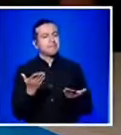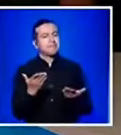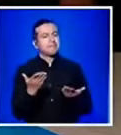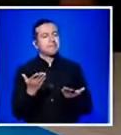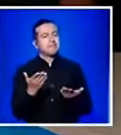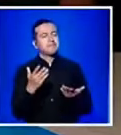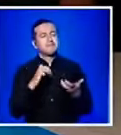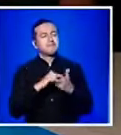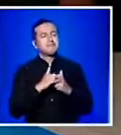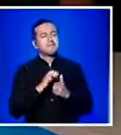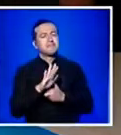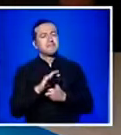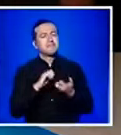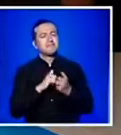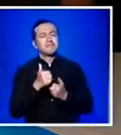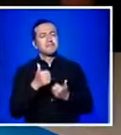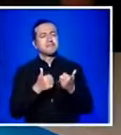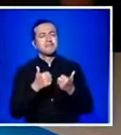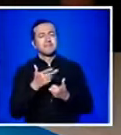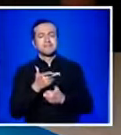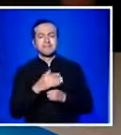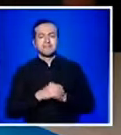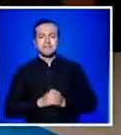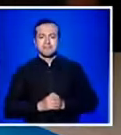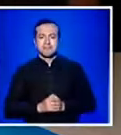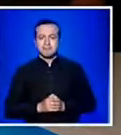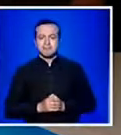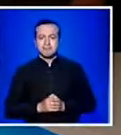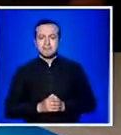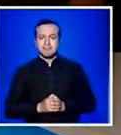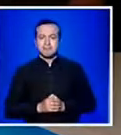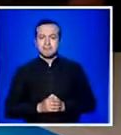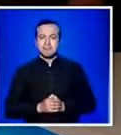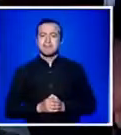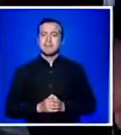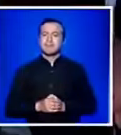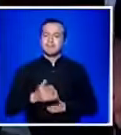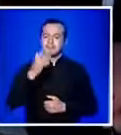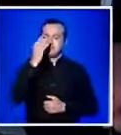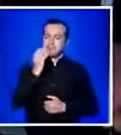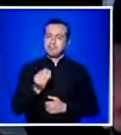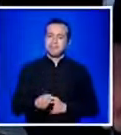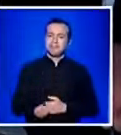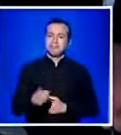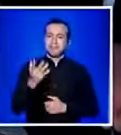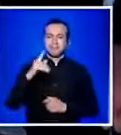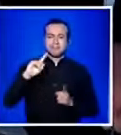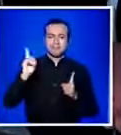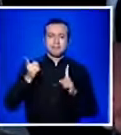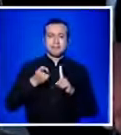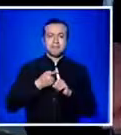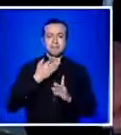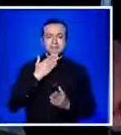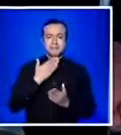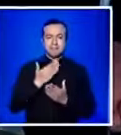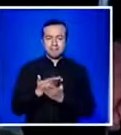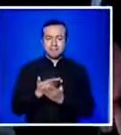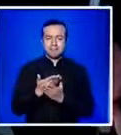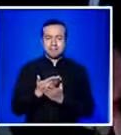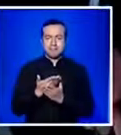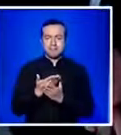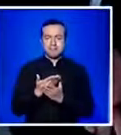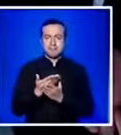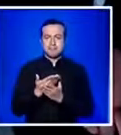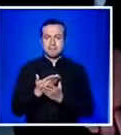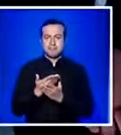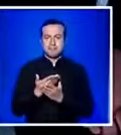esos problemas con los que ustedes tienen que vivir? Vecina Alejandra, buenos días. En primer lugar, quiero agradecer a Ecuanisa por encontrarnos